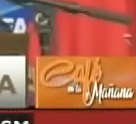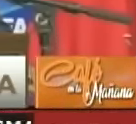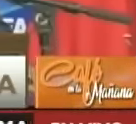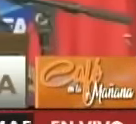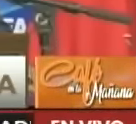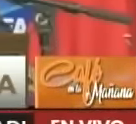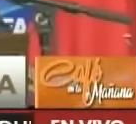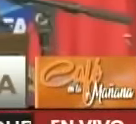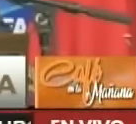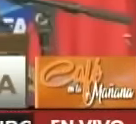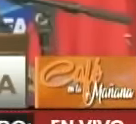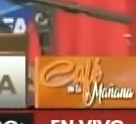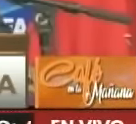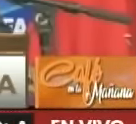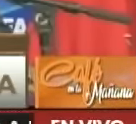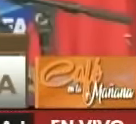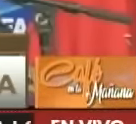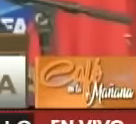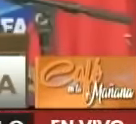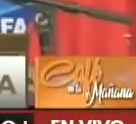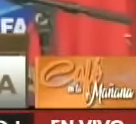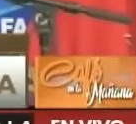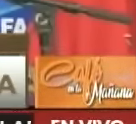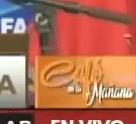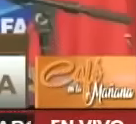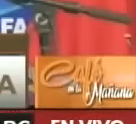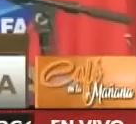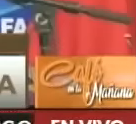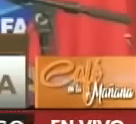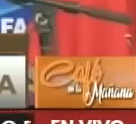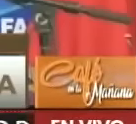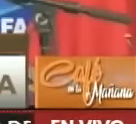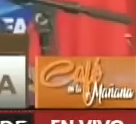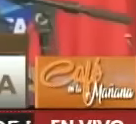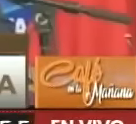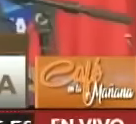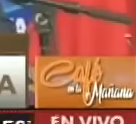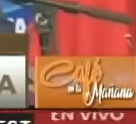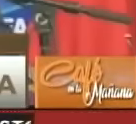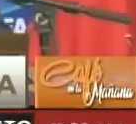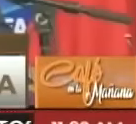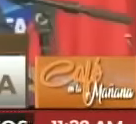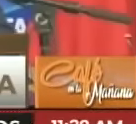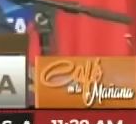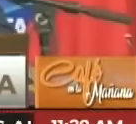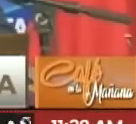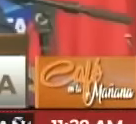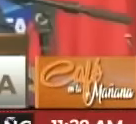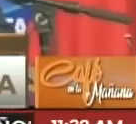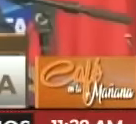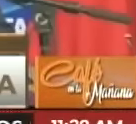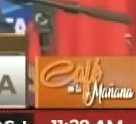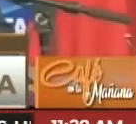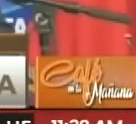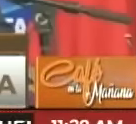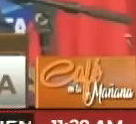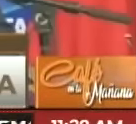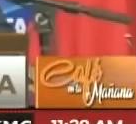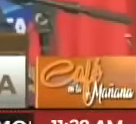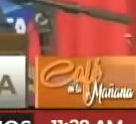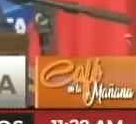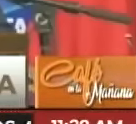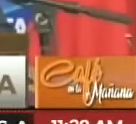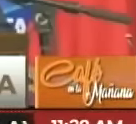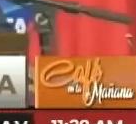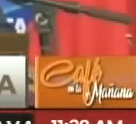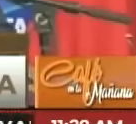que vociferan que en Venezuela no existe democracia, nosotros con nuestra Constitución respondemos que aquí no